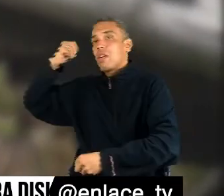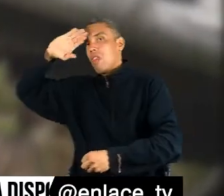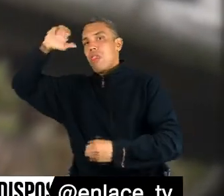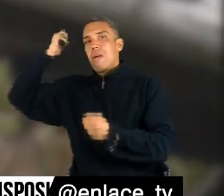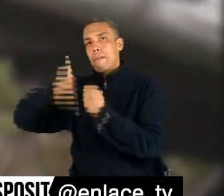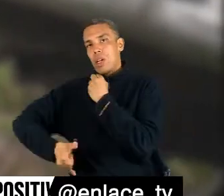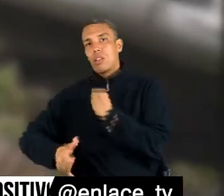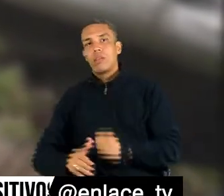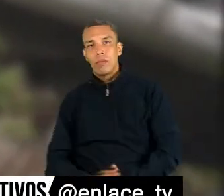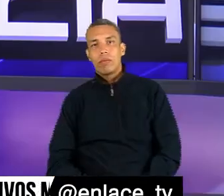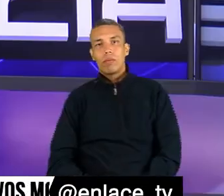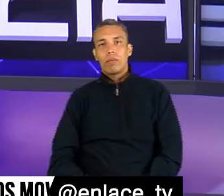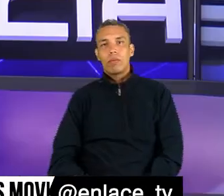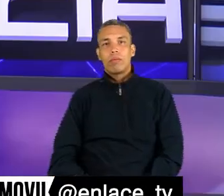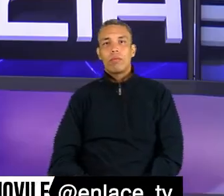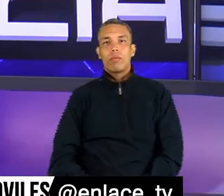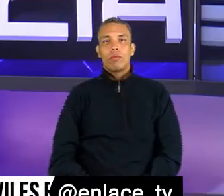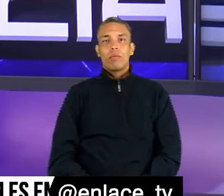ser abusadas.